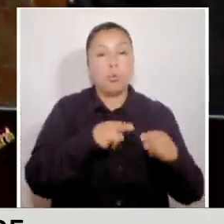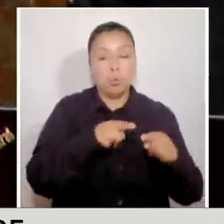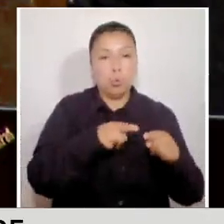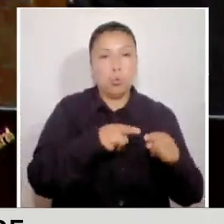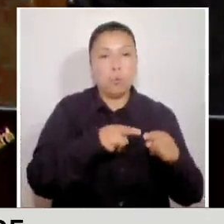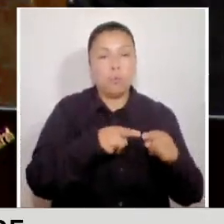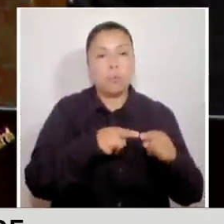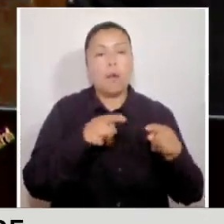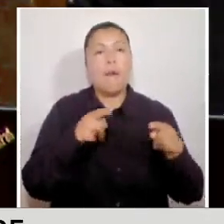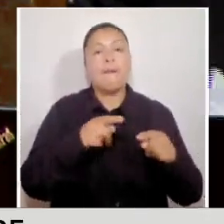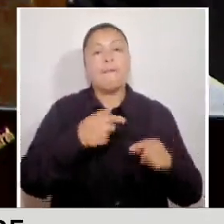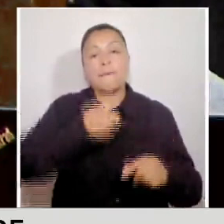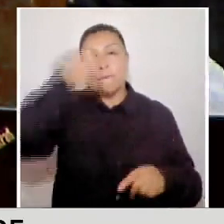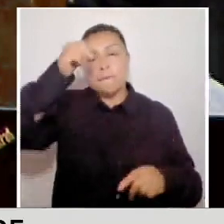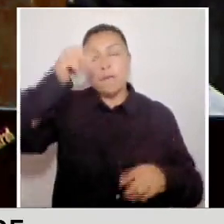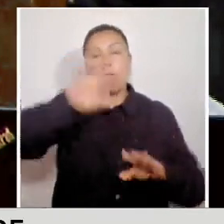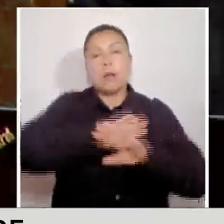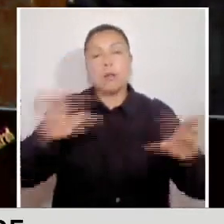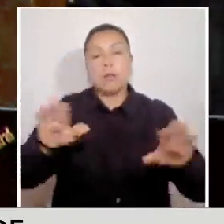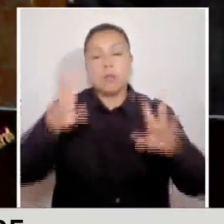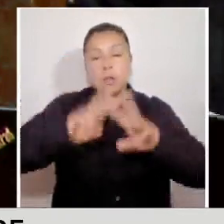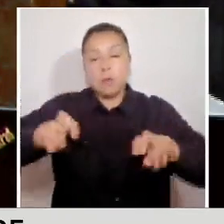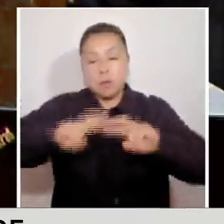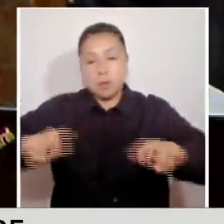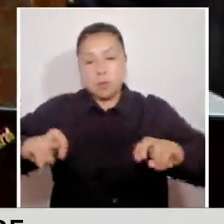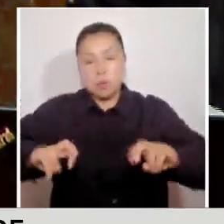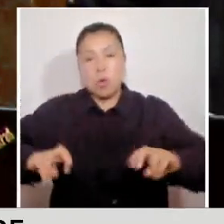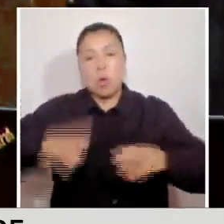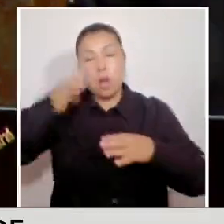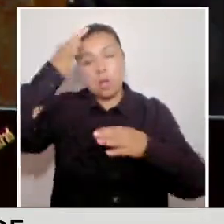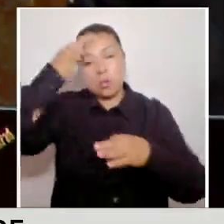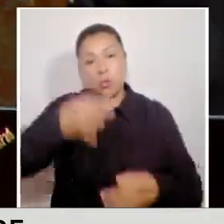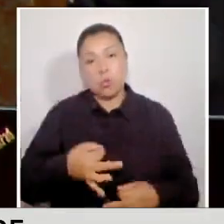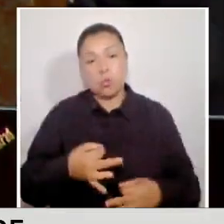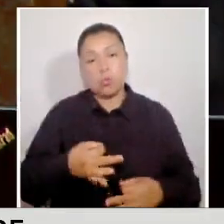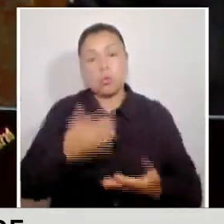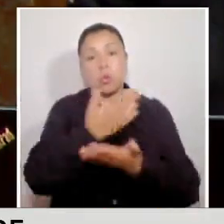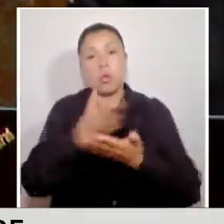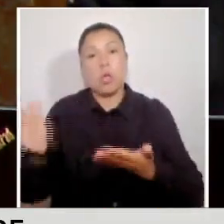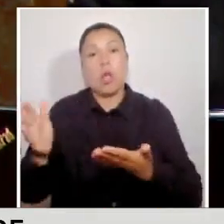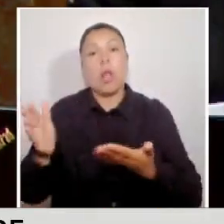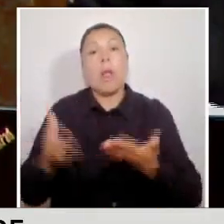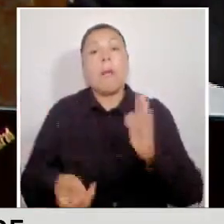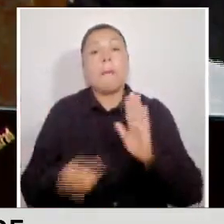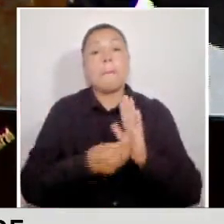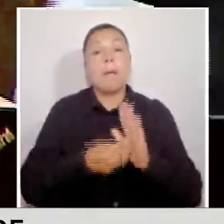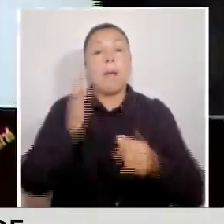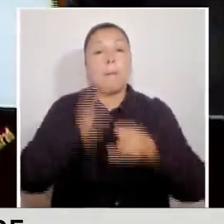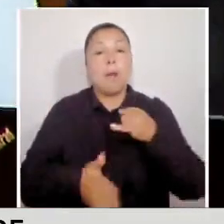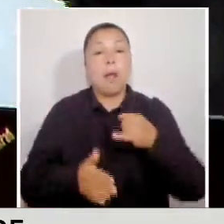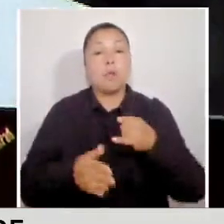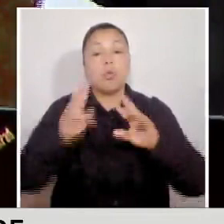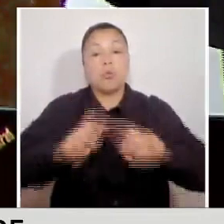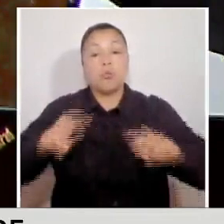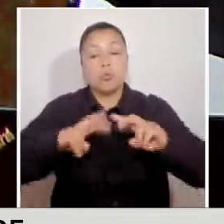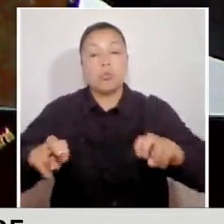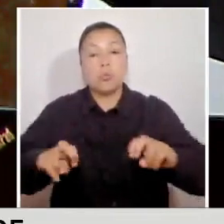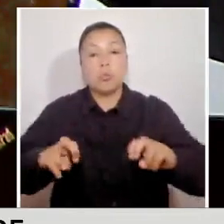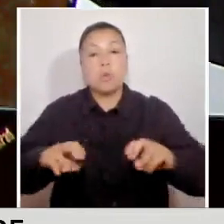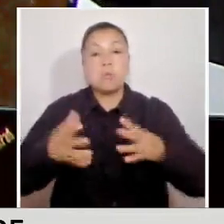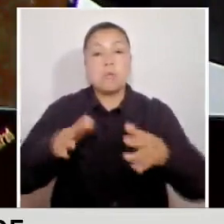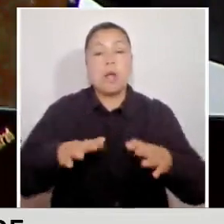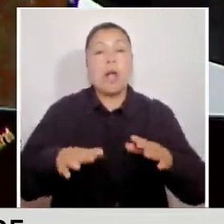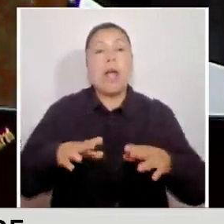formalizada la investigación la resolución que rechace la solicitud de aumento de plazo de investigación será susceptible del recurso de